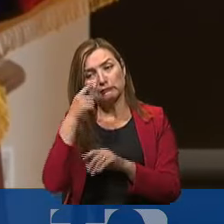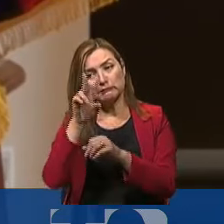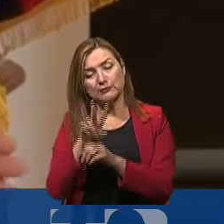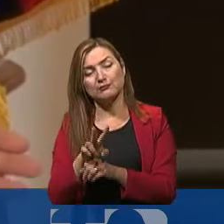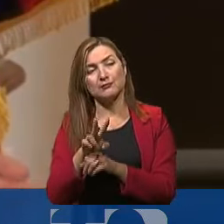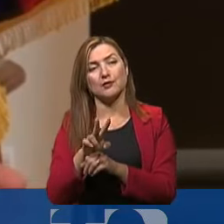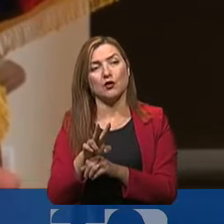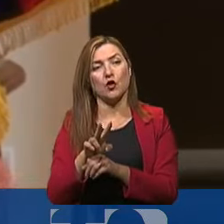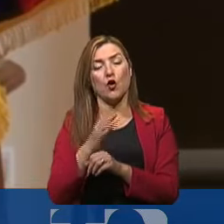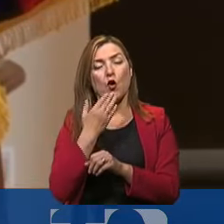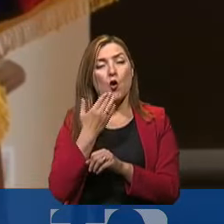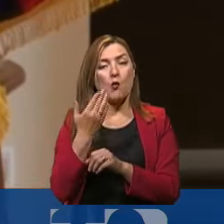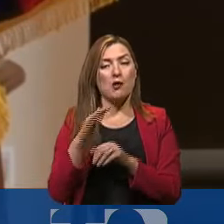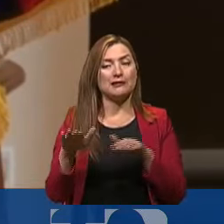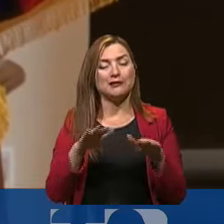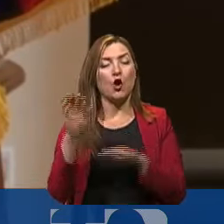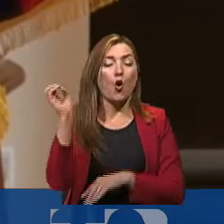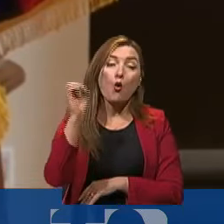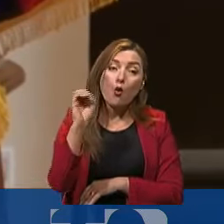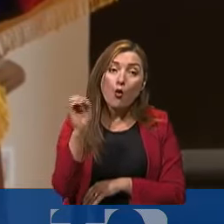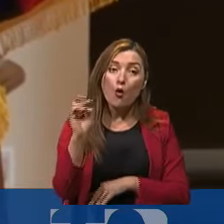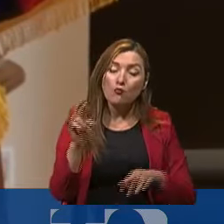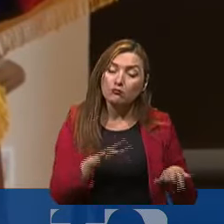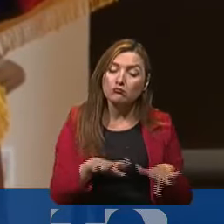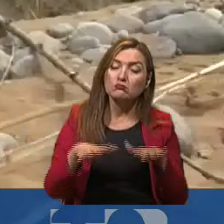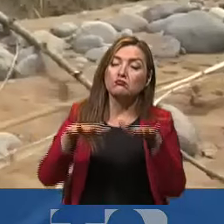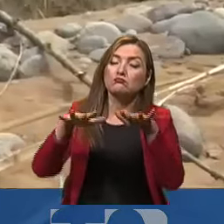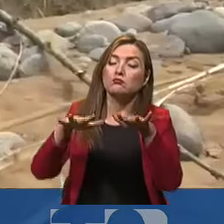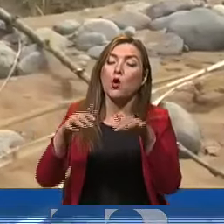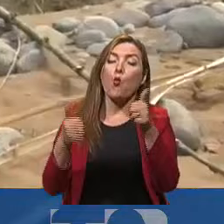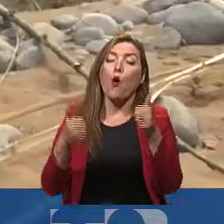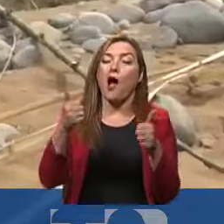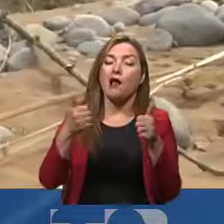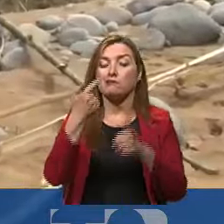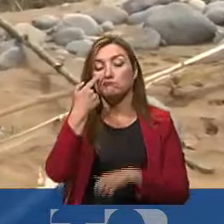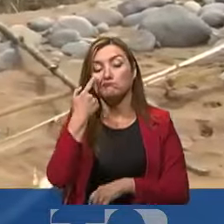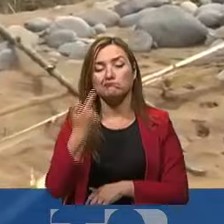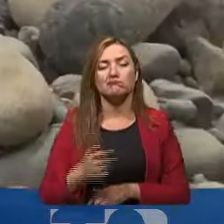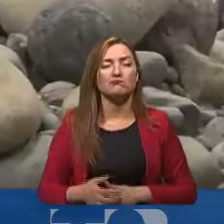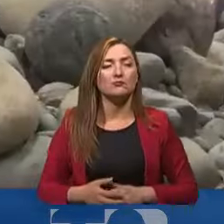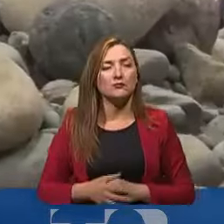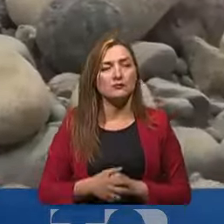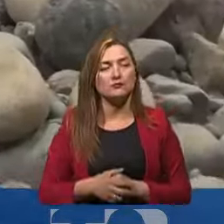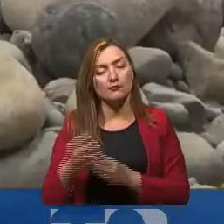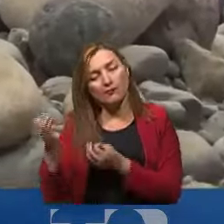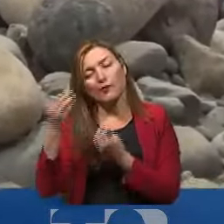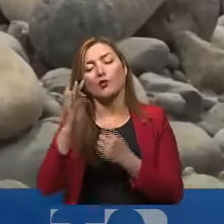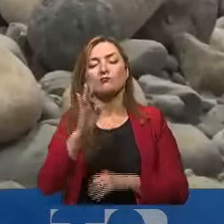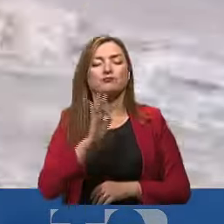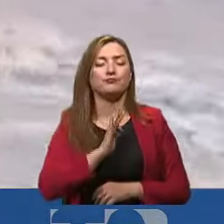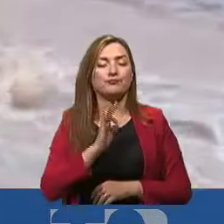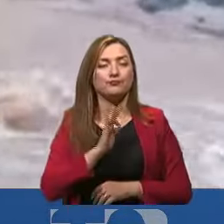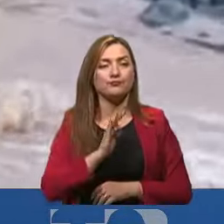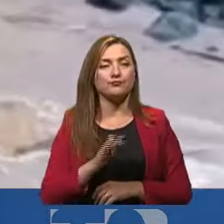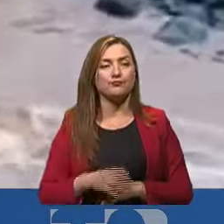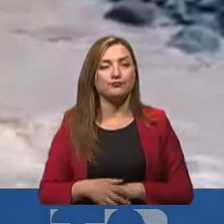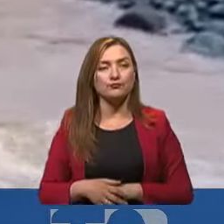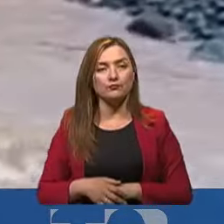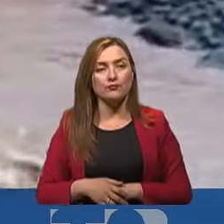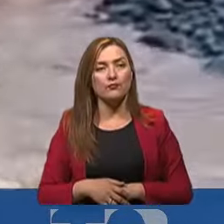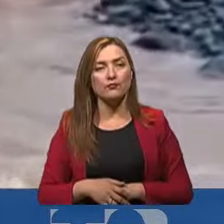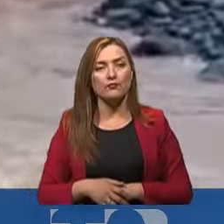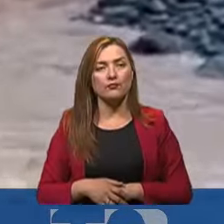si las afectaciones fueron por el sismo o fueron por el tema inundaciones. Según los primeros reportes técnicos, el estrangulamiento